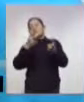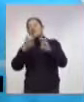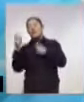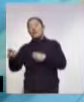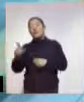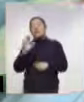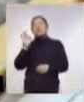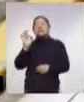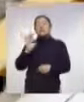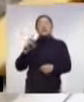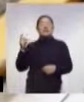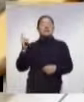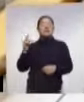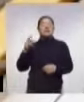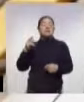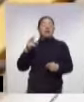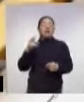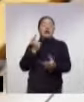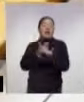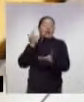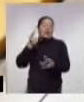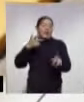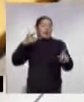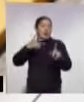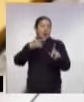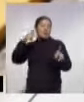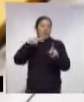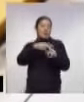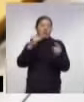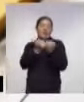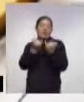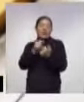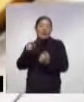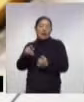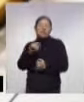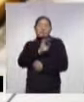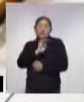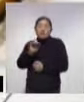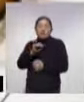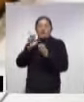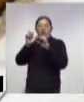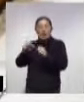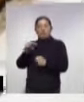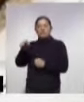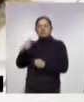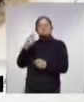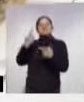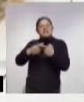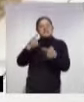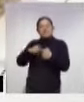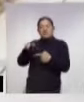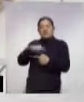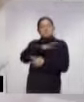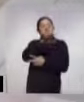grado de tentativa y homicidio calificado en grado de tentativa, que coadyuven a dar con el paradero de los imputados.